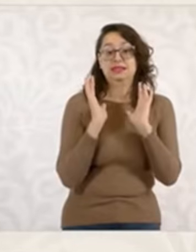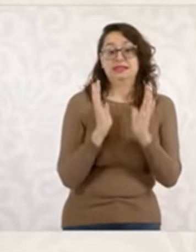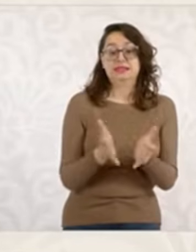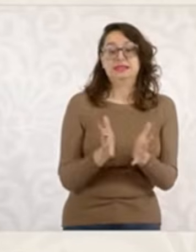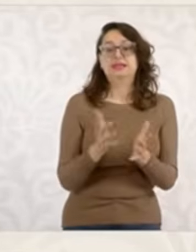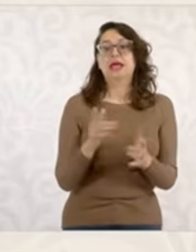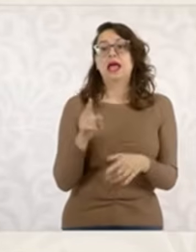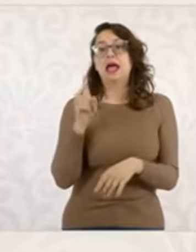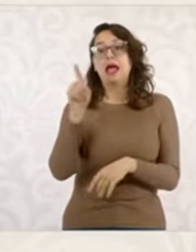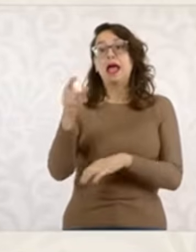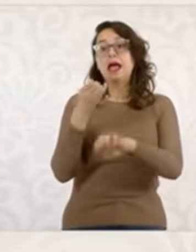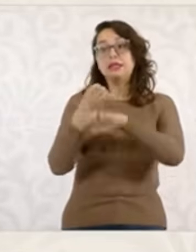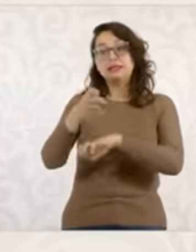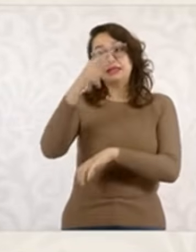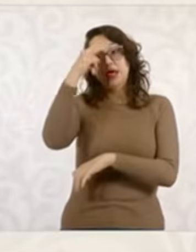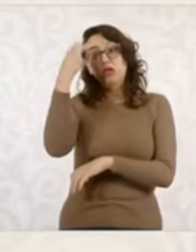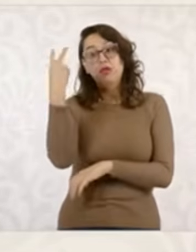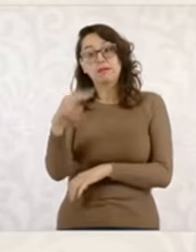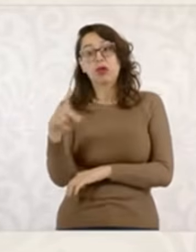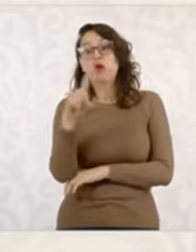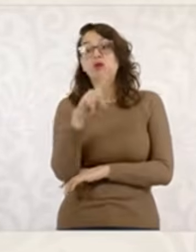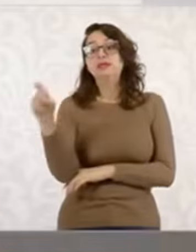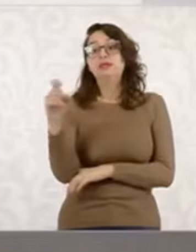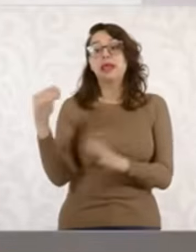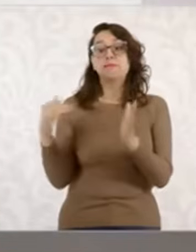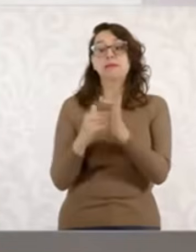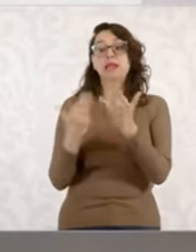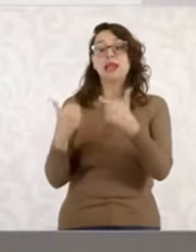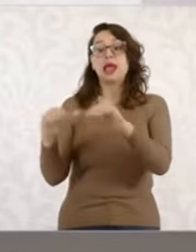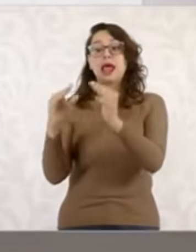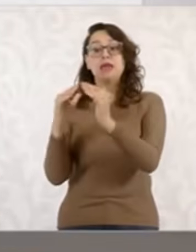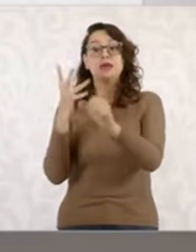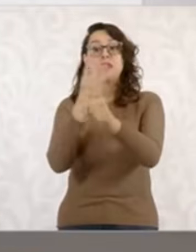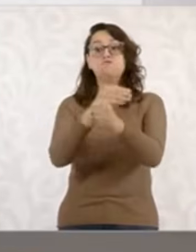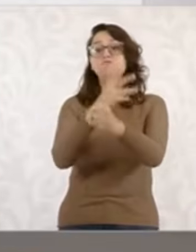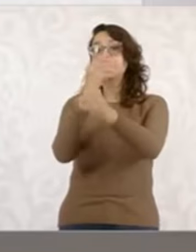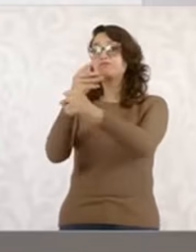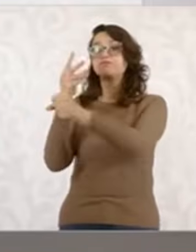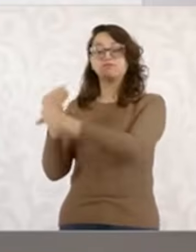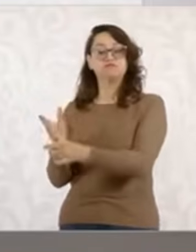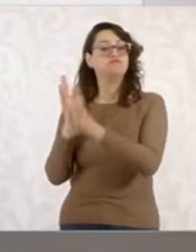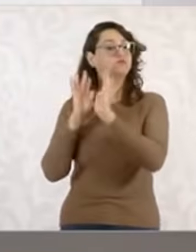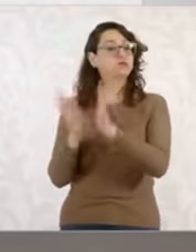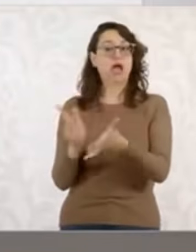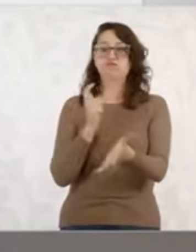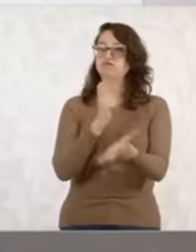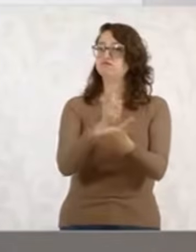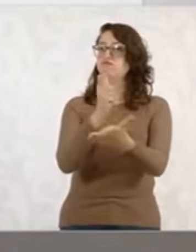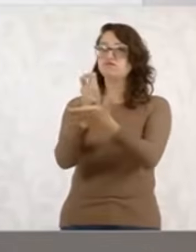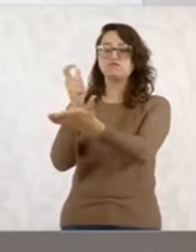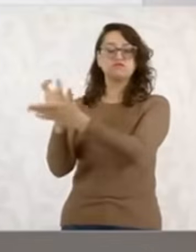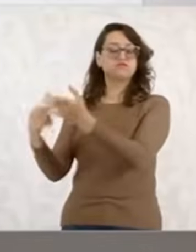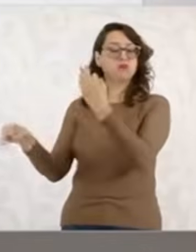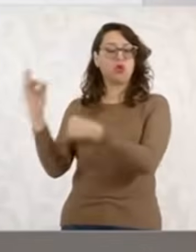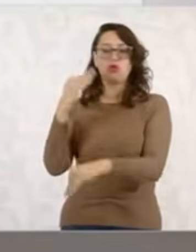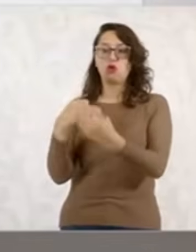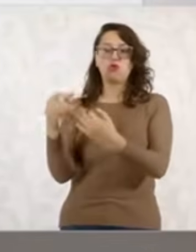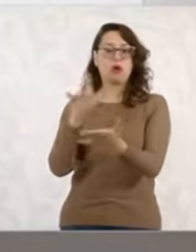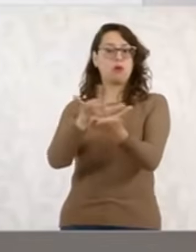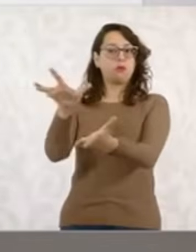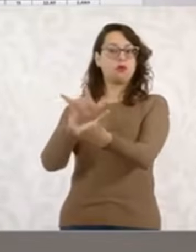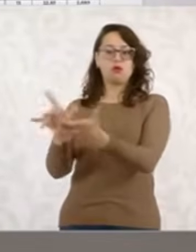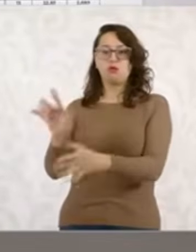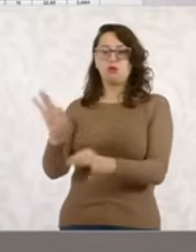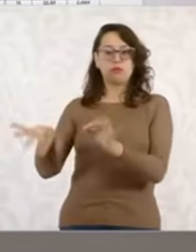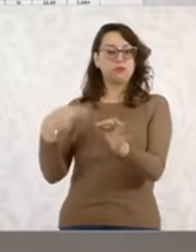la zona oriente del Estado de México para ampliar, mejorar la vivienda de los que recibieron este apoyo. La que sigue, por